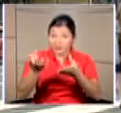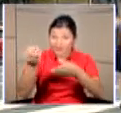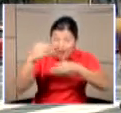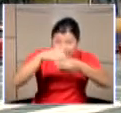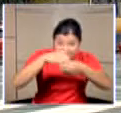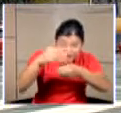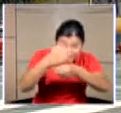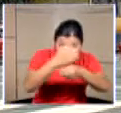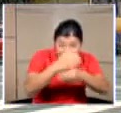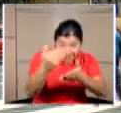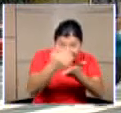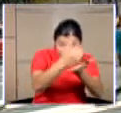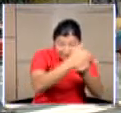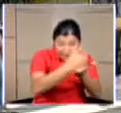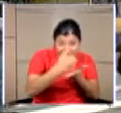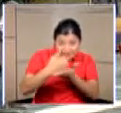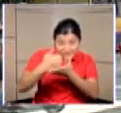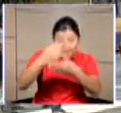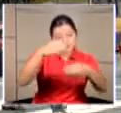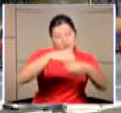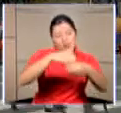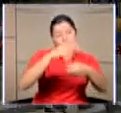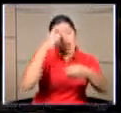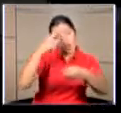que pagan los costarricenses.